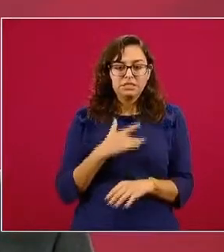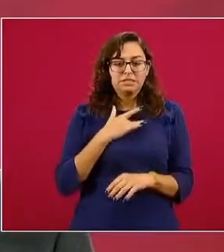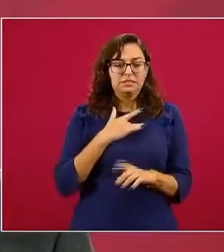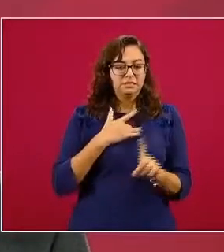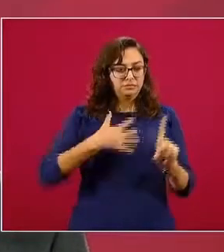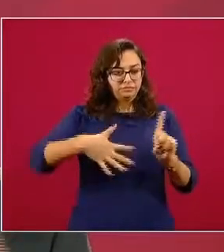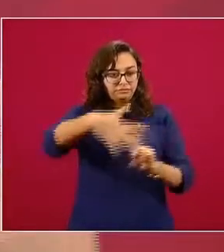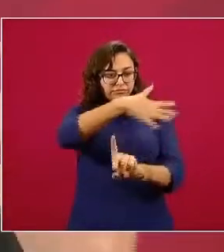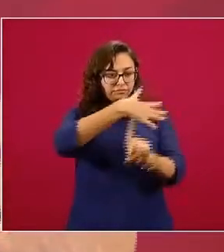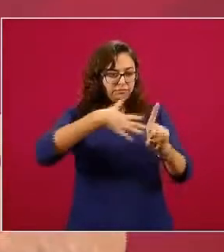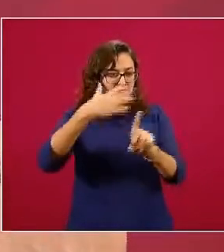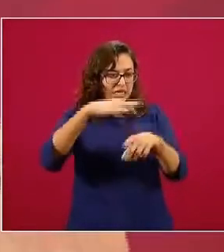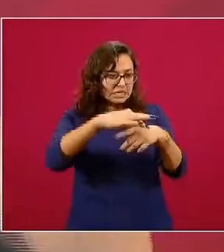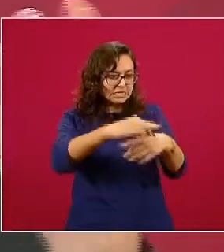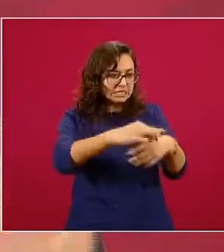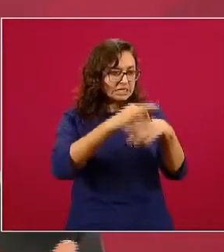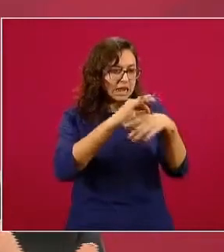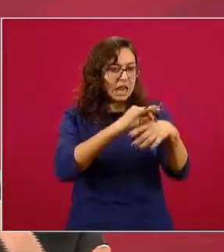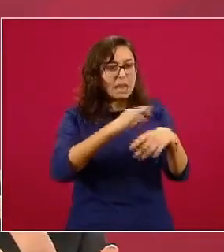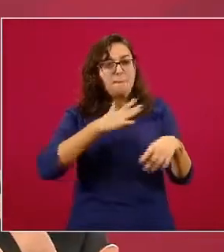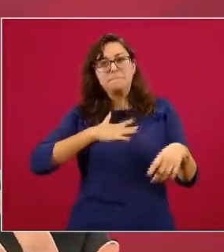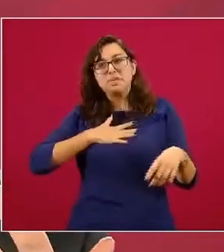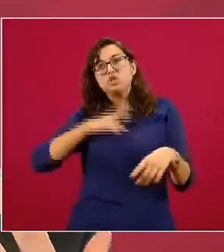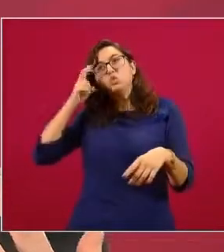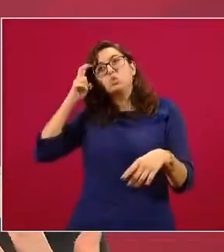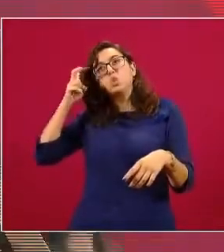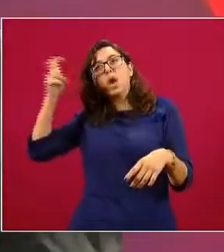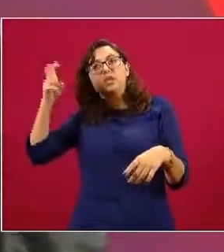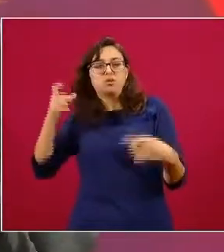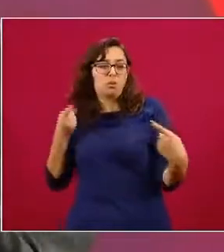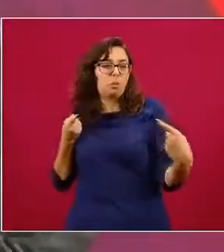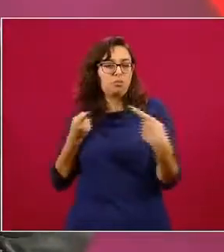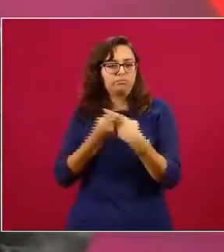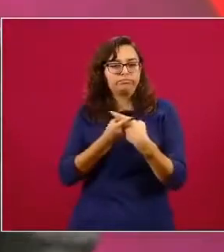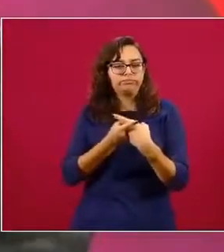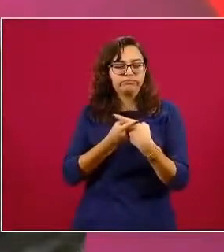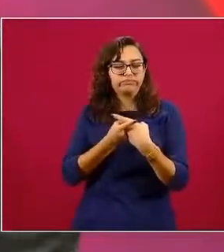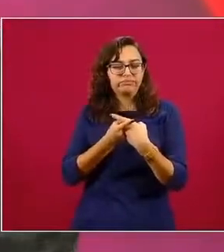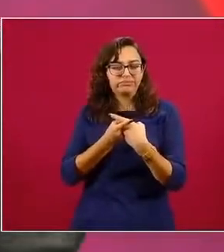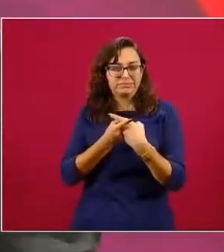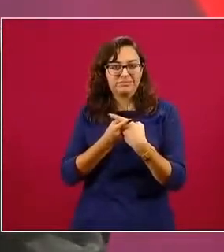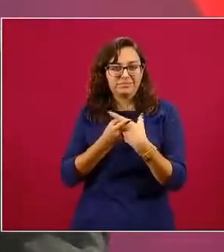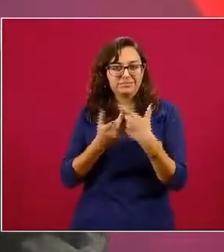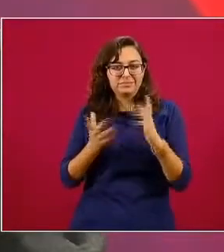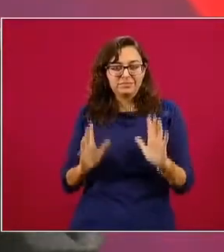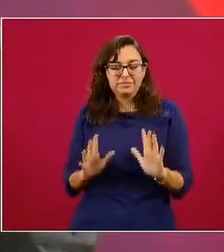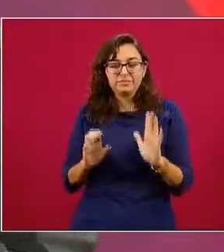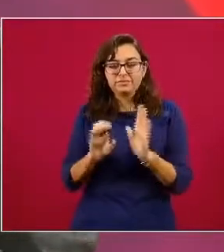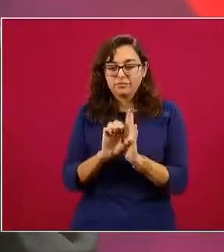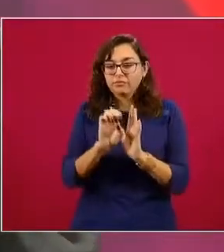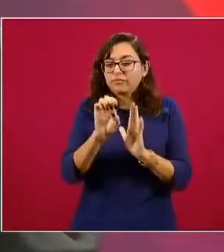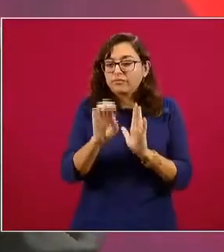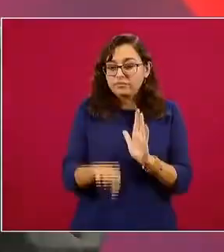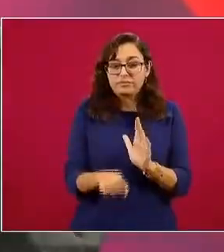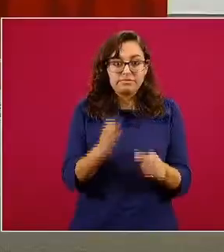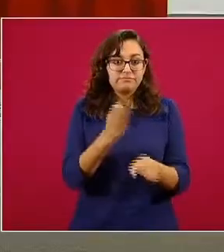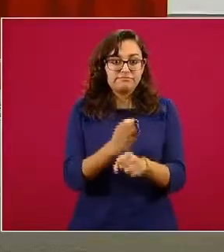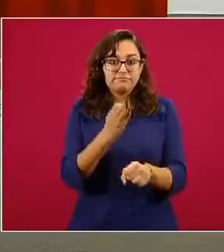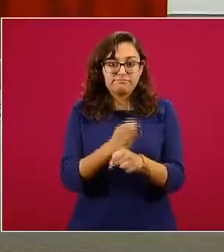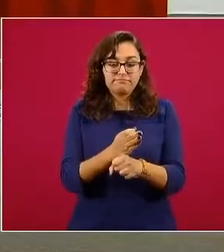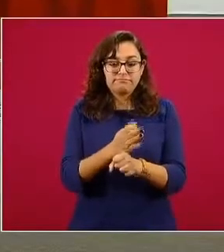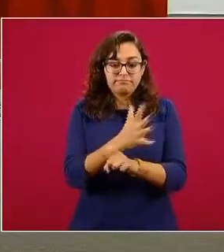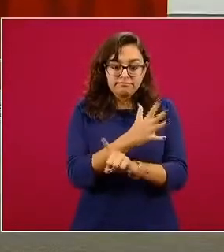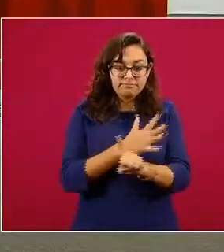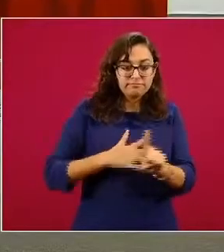realidad que se contrapone con expectativas previas. Cuando pensamos, por ejemplo, en esta circunstancia, que